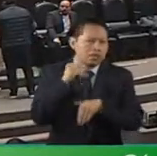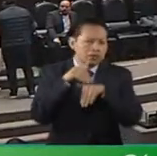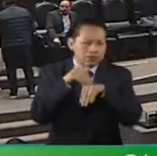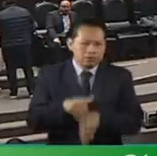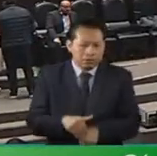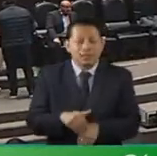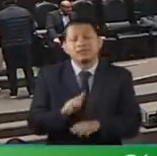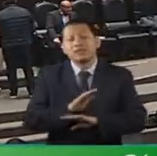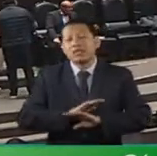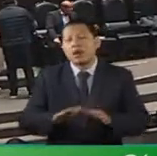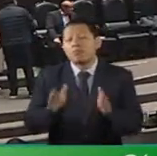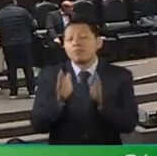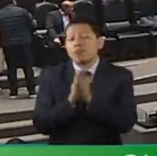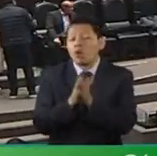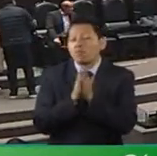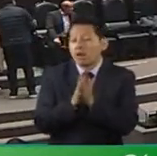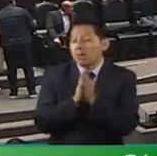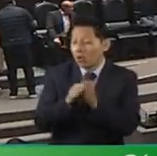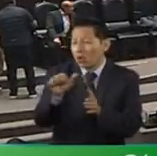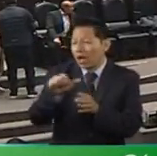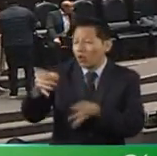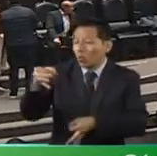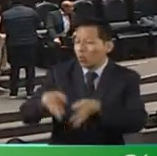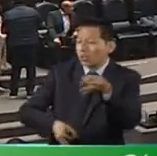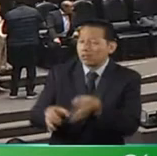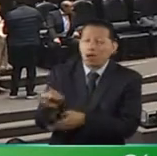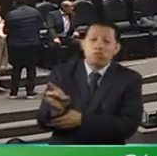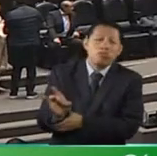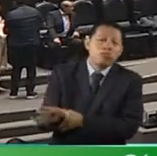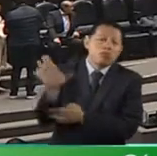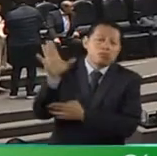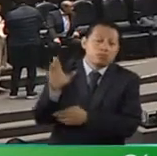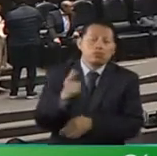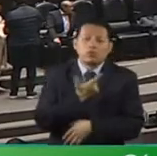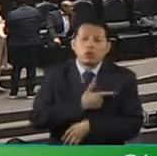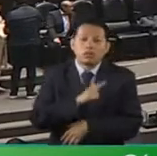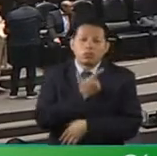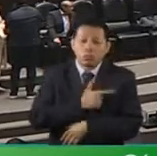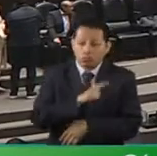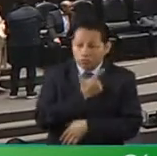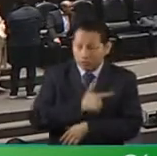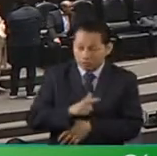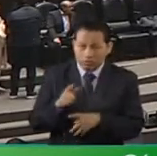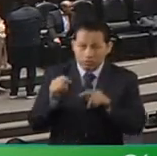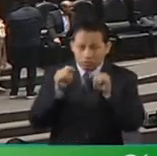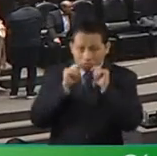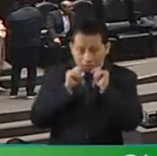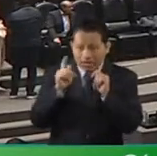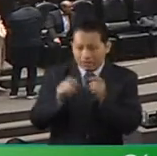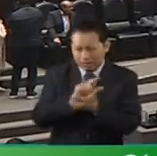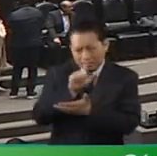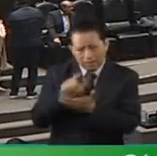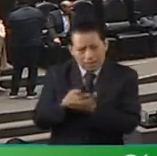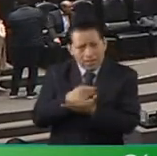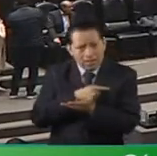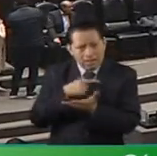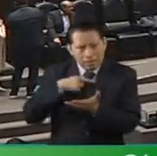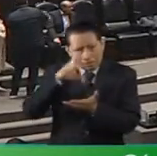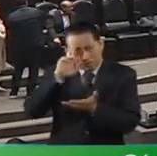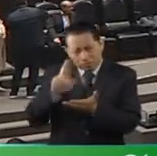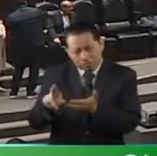ya de pasarse por el arco del triunfo al Poder Judicial. El que no les guste no quiere decir que no les asista la legalidad.